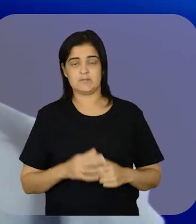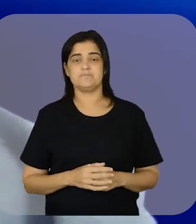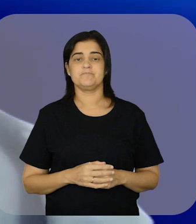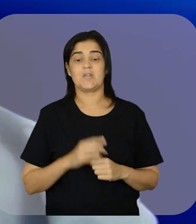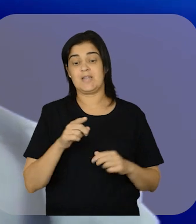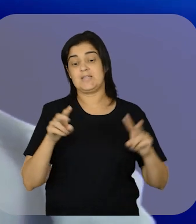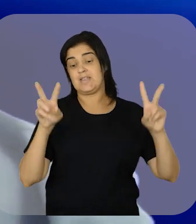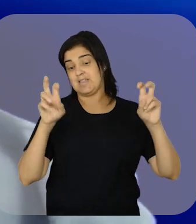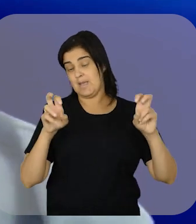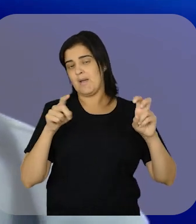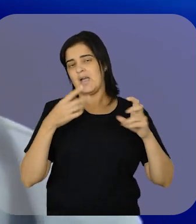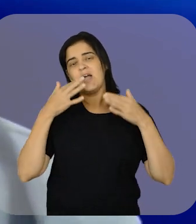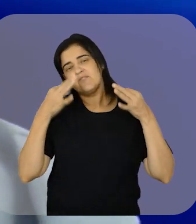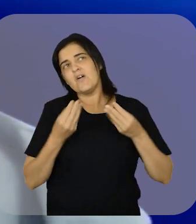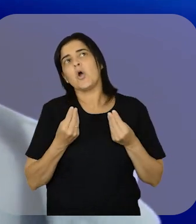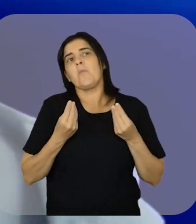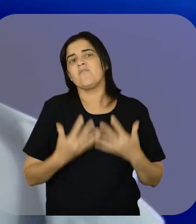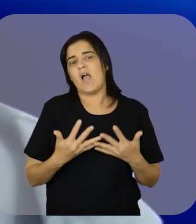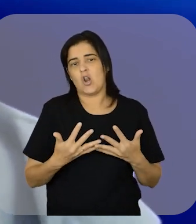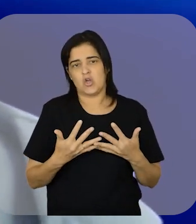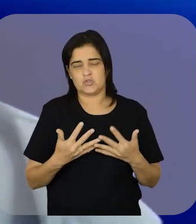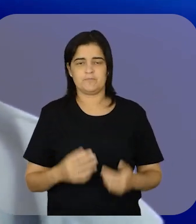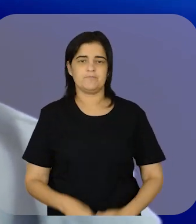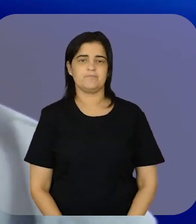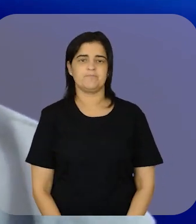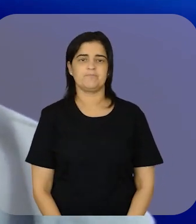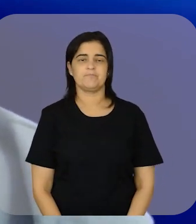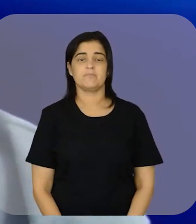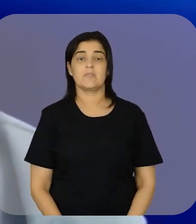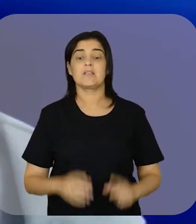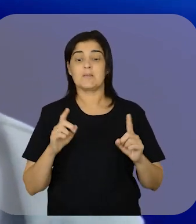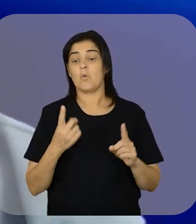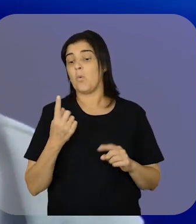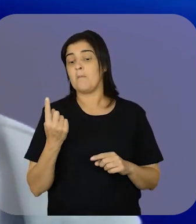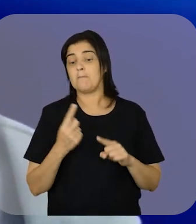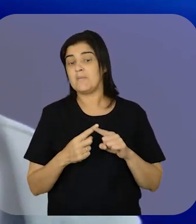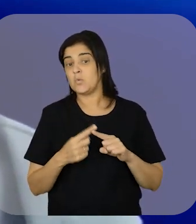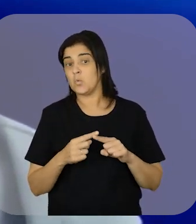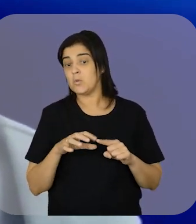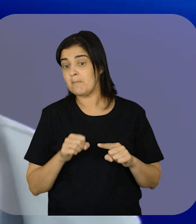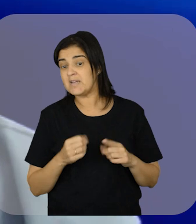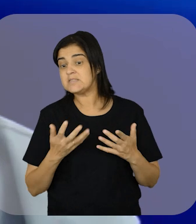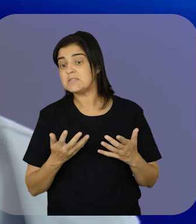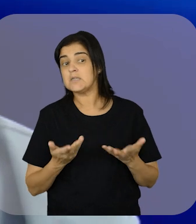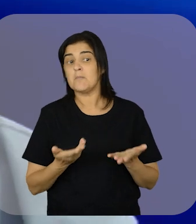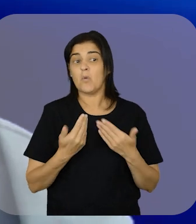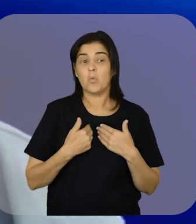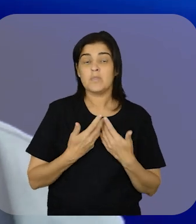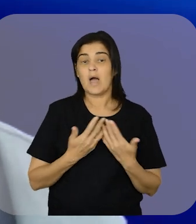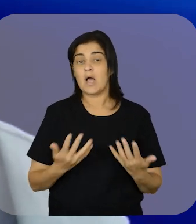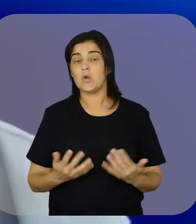ese sentido es realmente muy valioso. Eh, tenemos unos minutitos más por si quieren hacer alguna